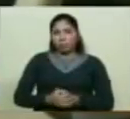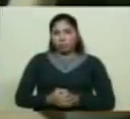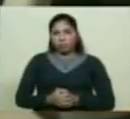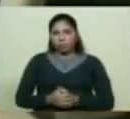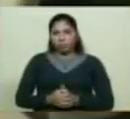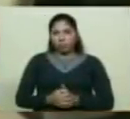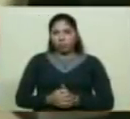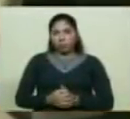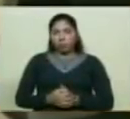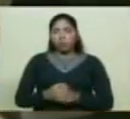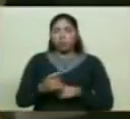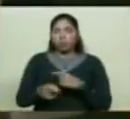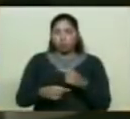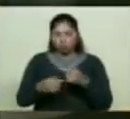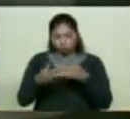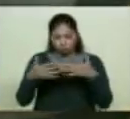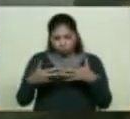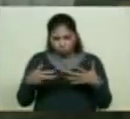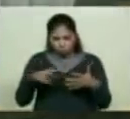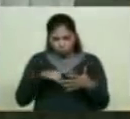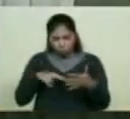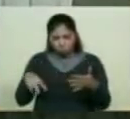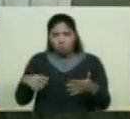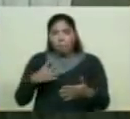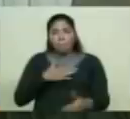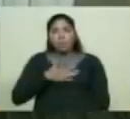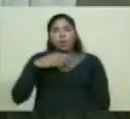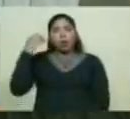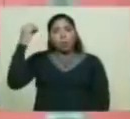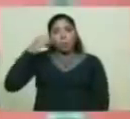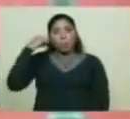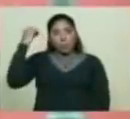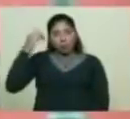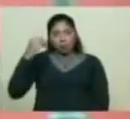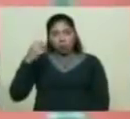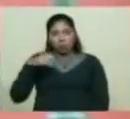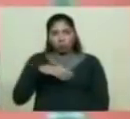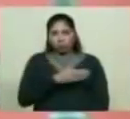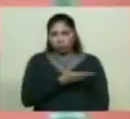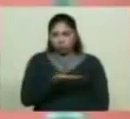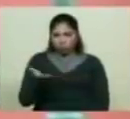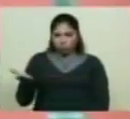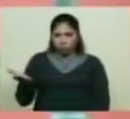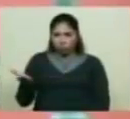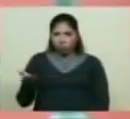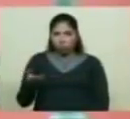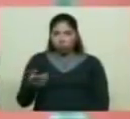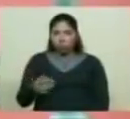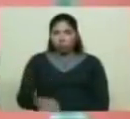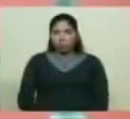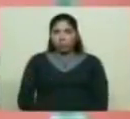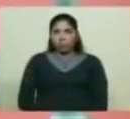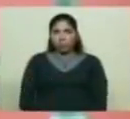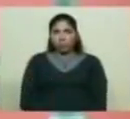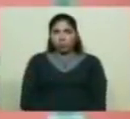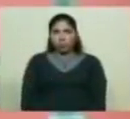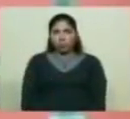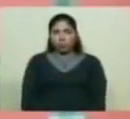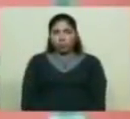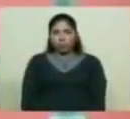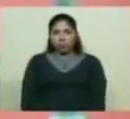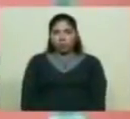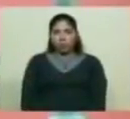más adelante dice mi opiniones legisladores que el principio fundamental de nuestro